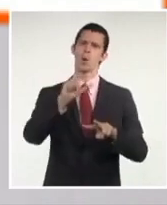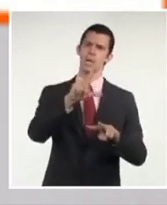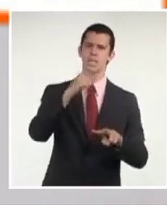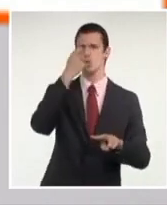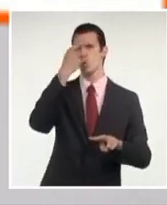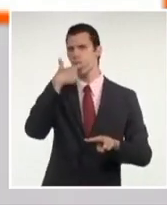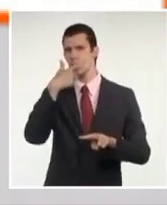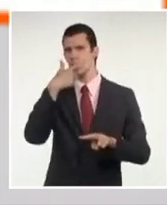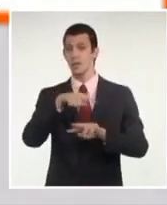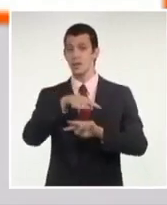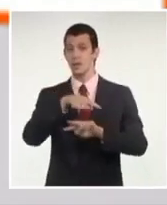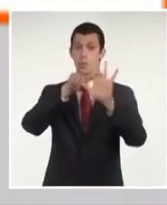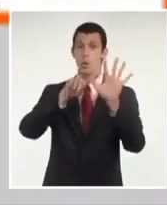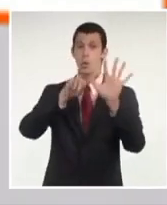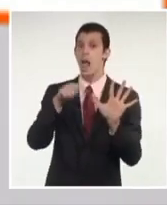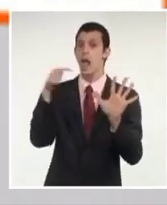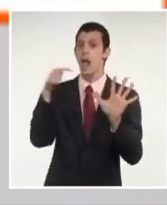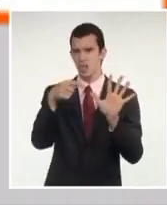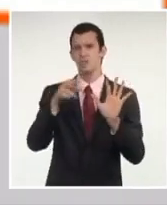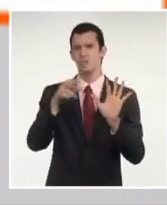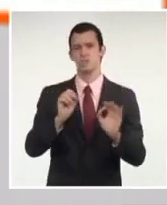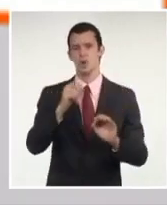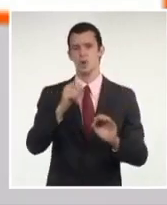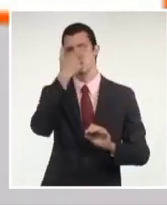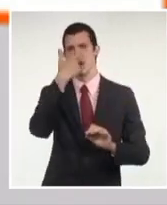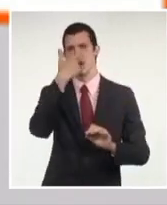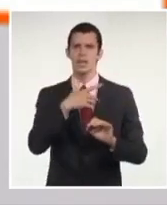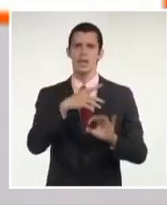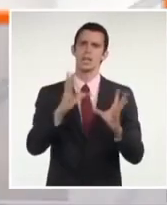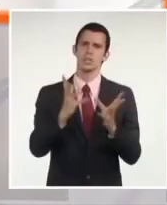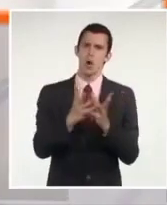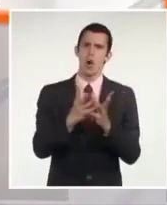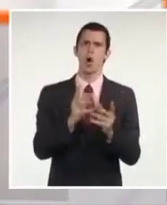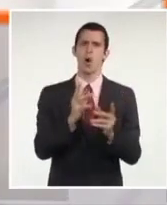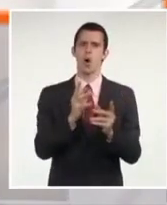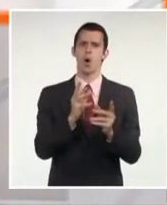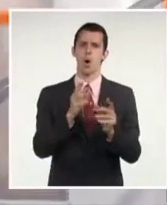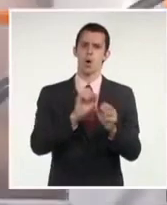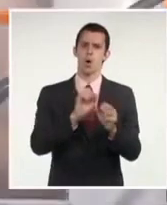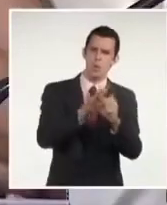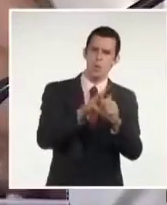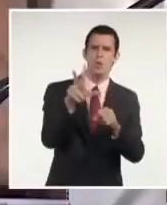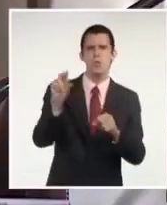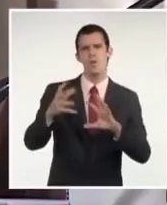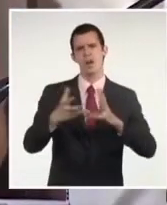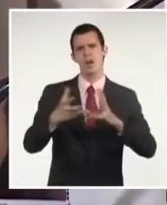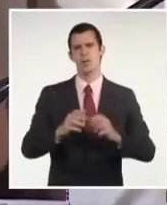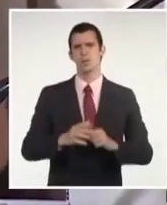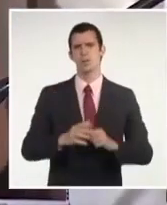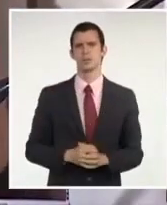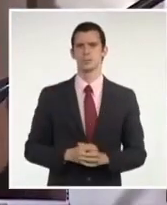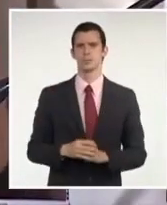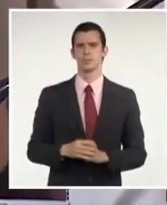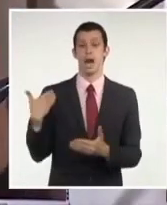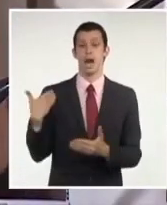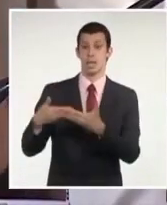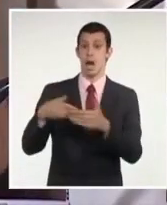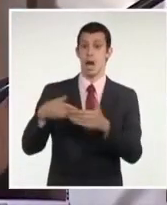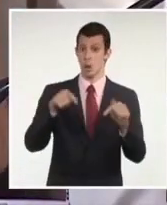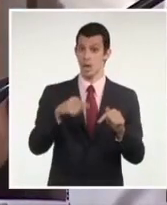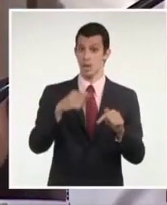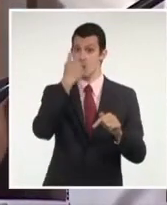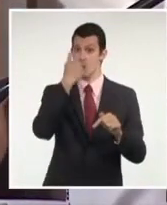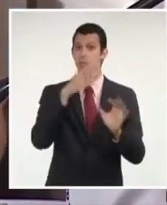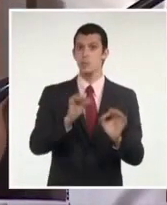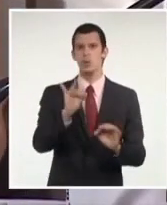estos momentos se han detectado 76 casos. Y ustedes dirán, bueno, 76 casos no es nada. El problema es que cuando ustedes piensan en un caso,